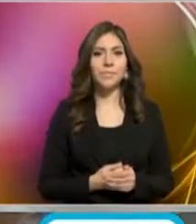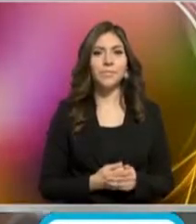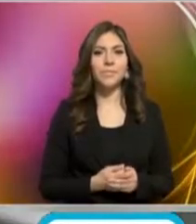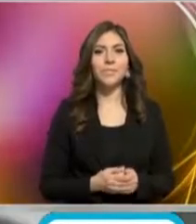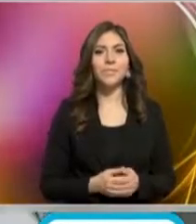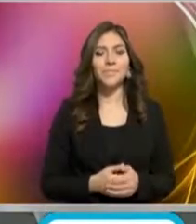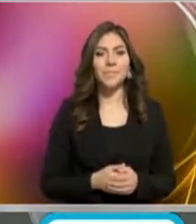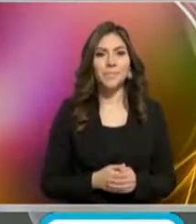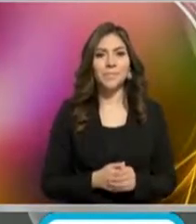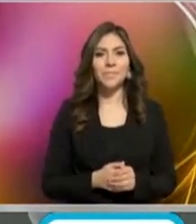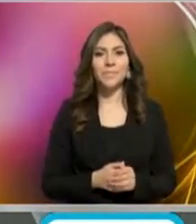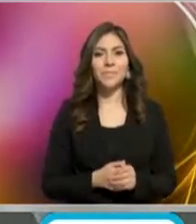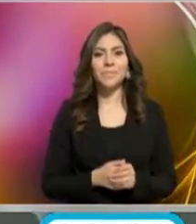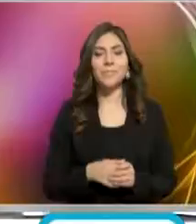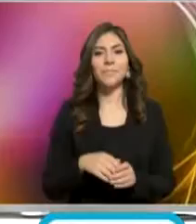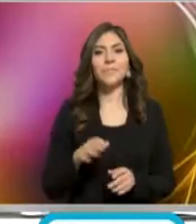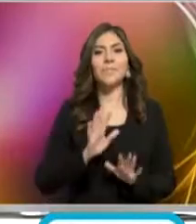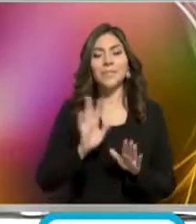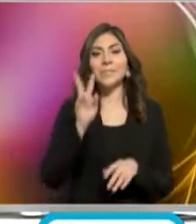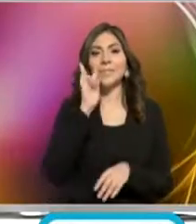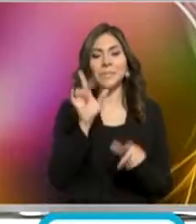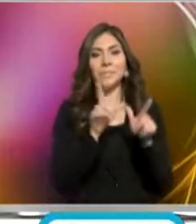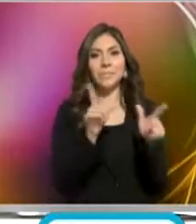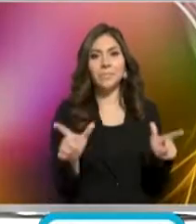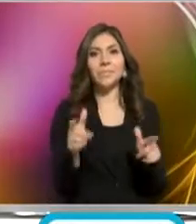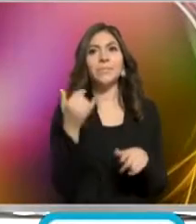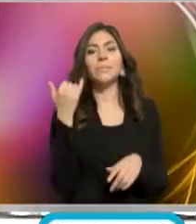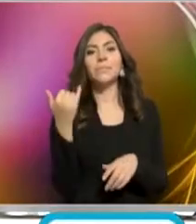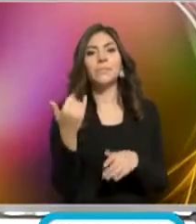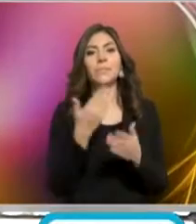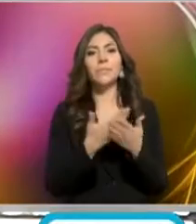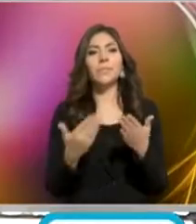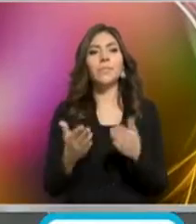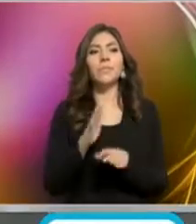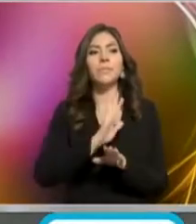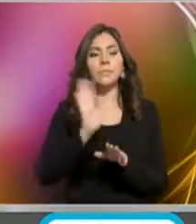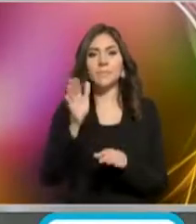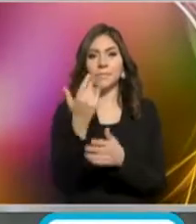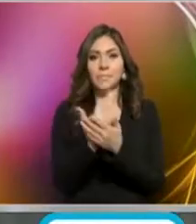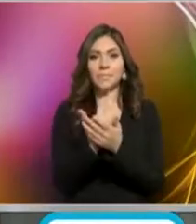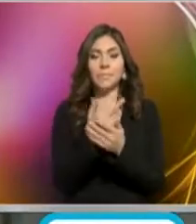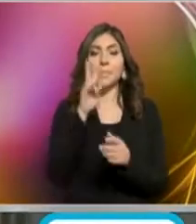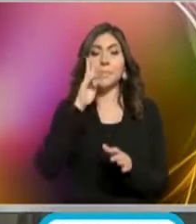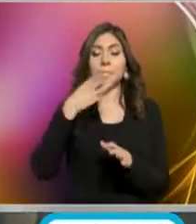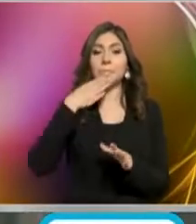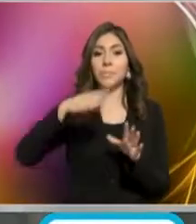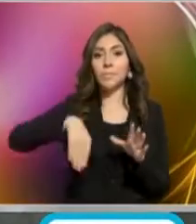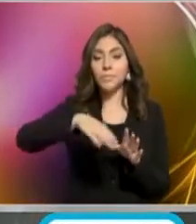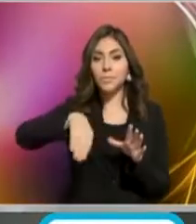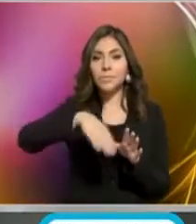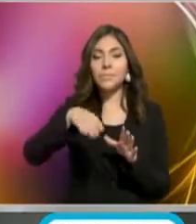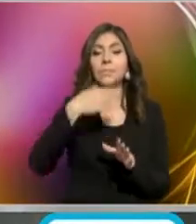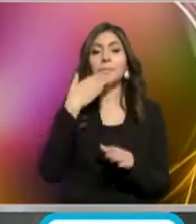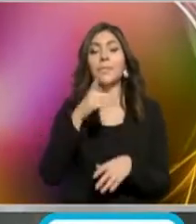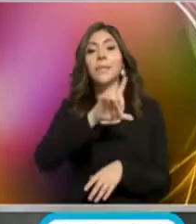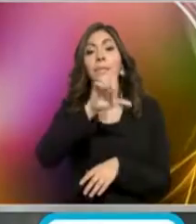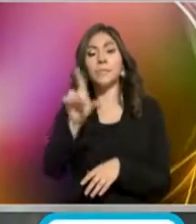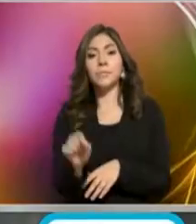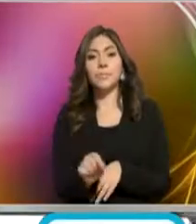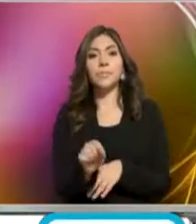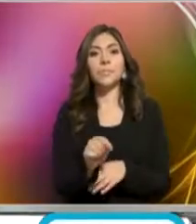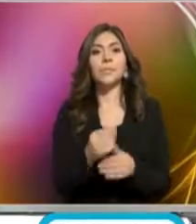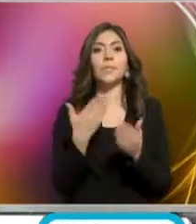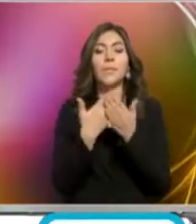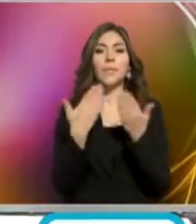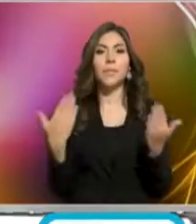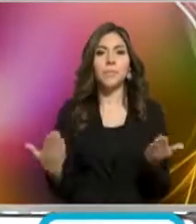ya está echando humo. Ya, mira, está listo. Ya. Ya aventó, Ya ya. bájale, ya no les soportes ¿sí? más aquí. Ya, al está jugo. bien. Sí, no, muy bien. Muy bien. Bueno, Ahora, ¿me vas a